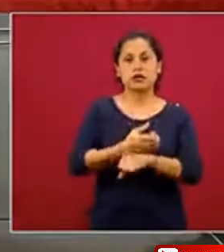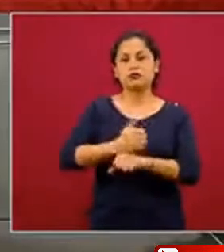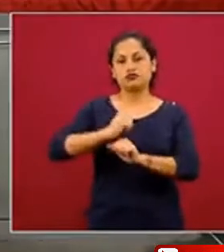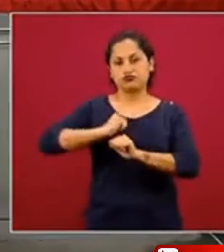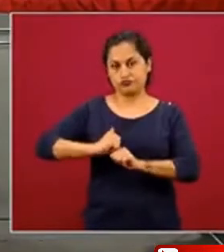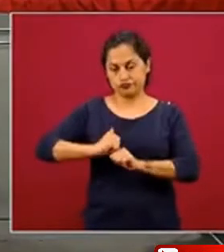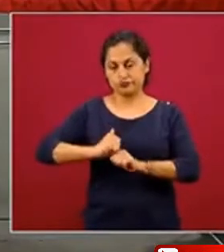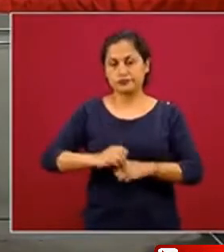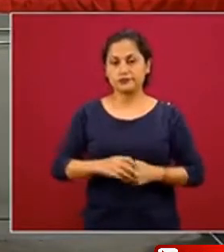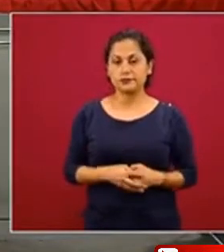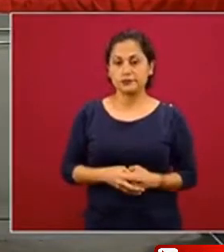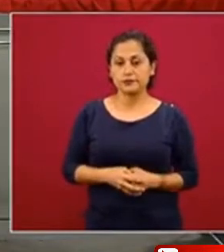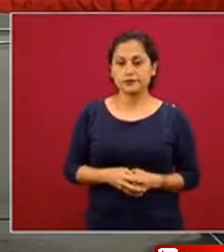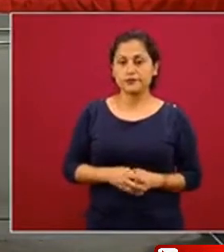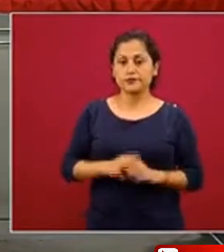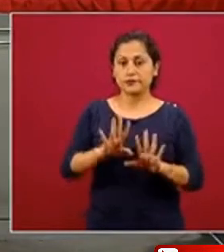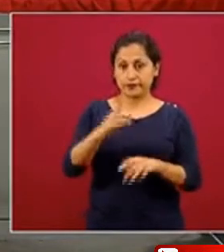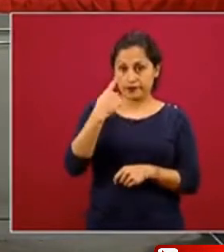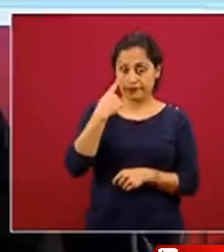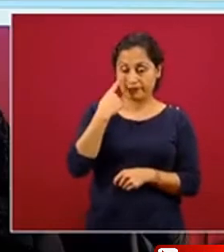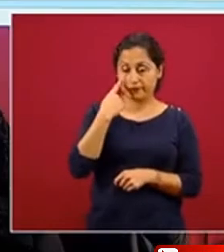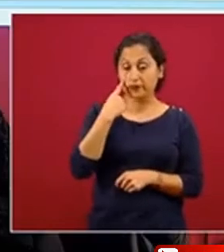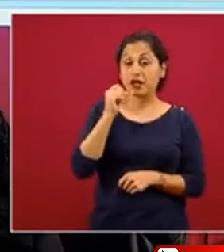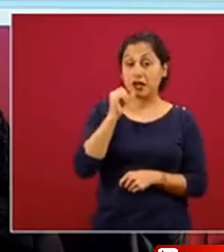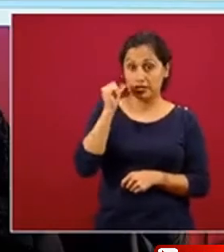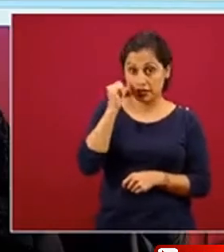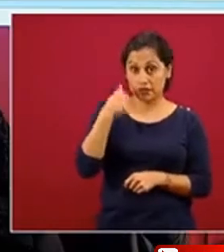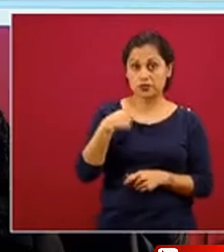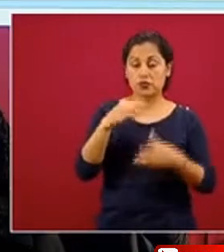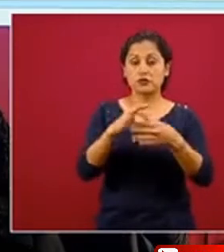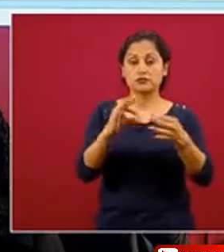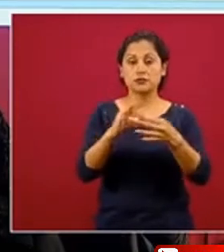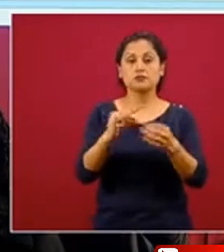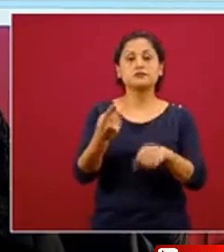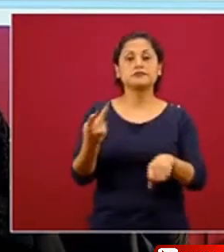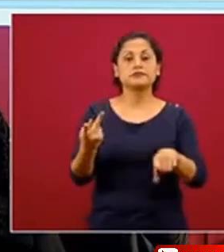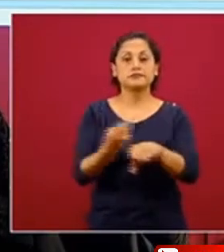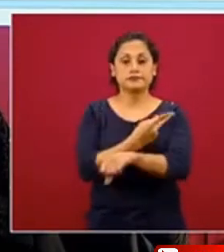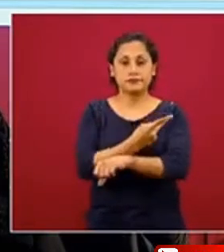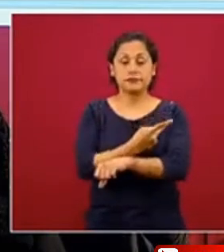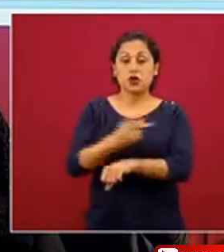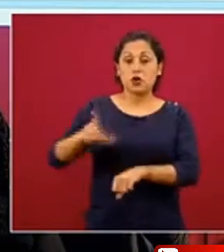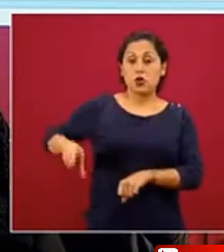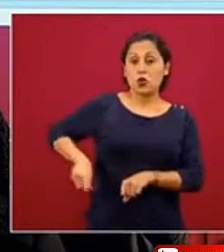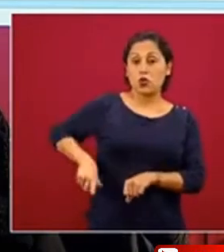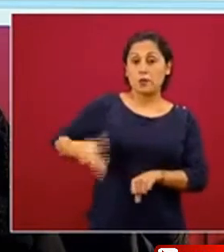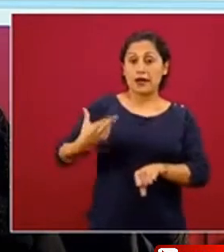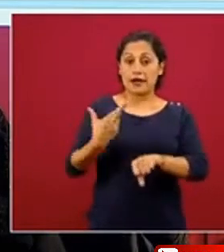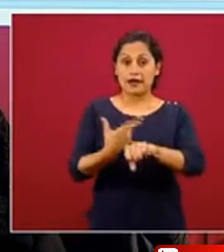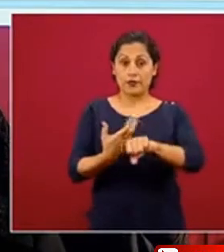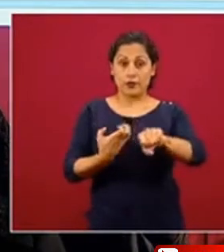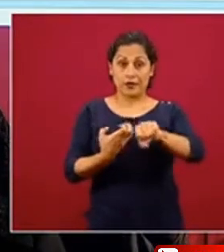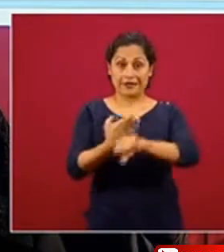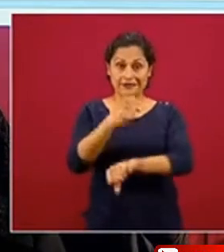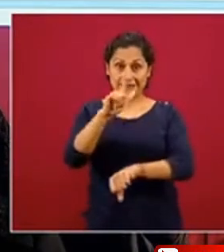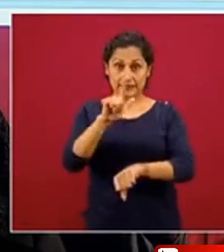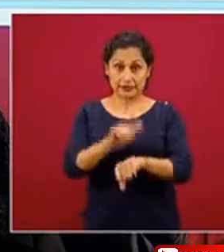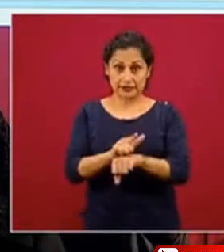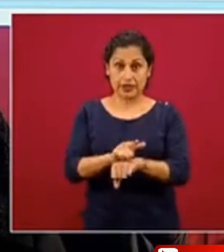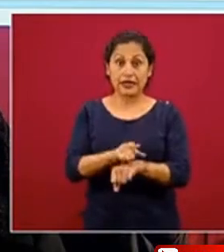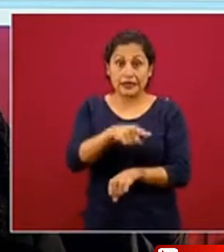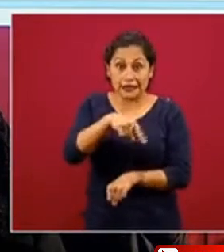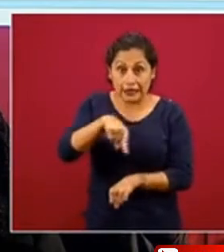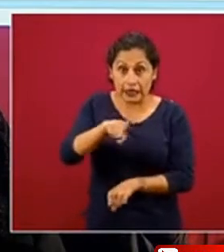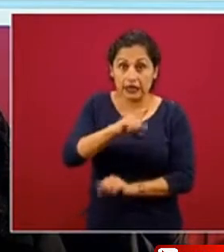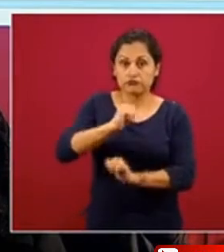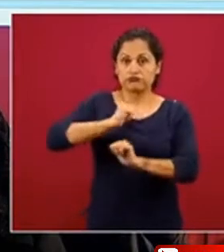hice ayer. Las autoridades estatales, las y los gobernadores, son autoridades